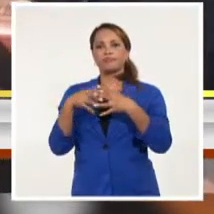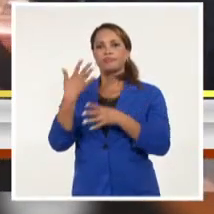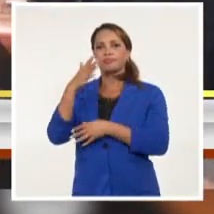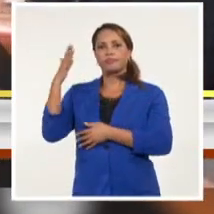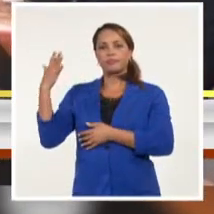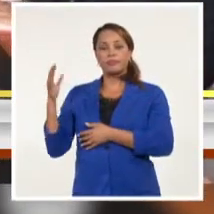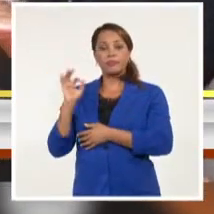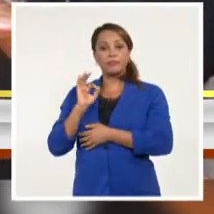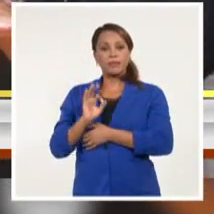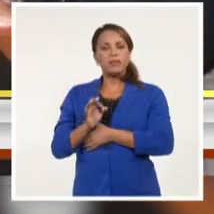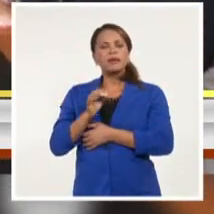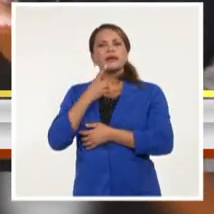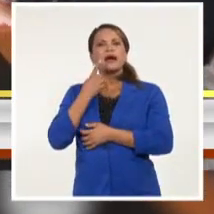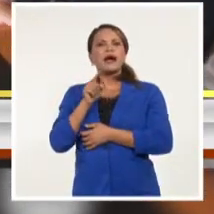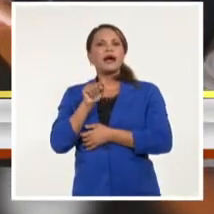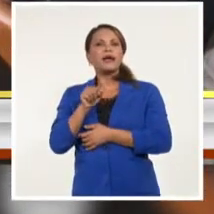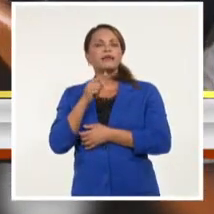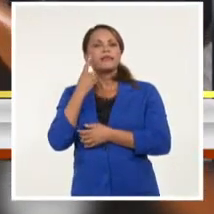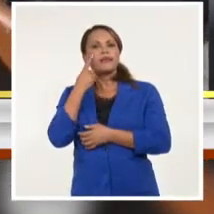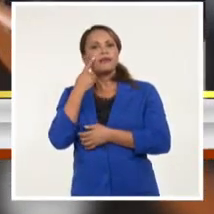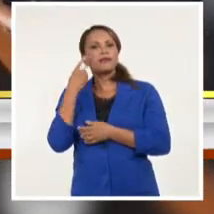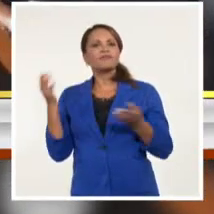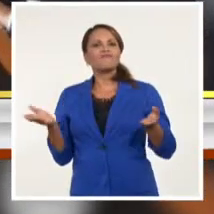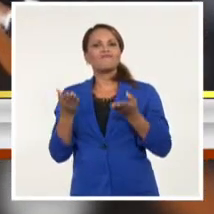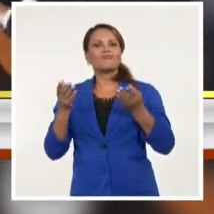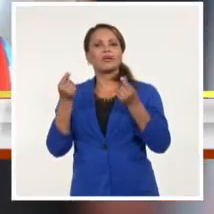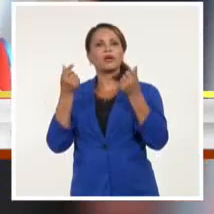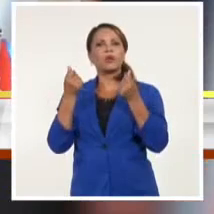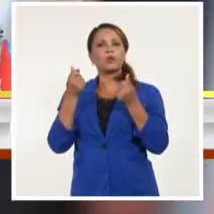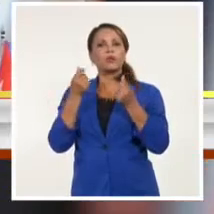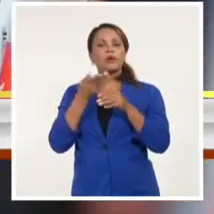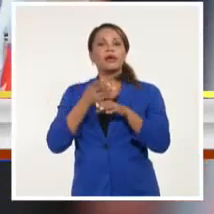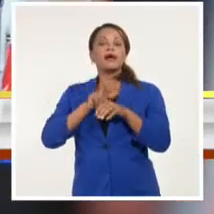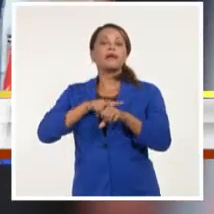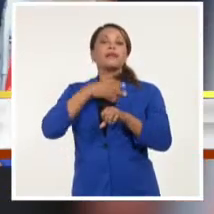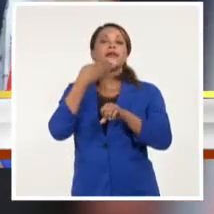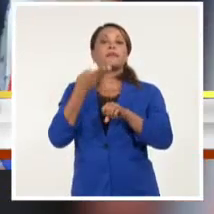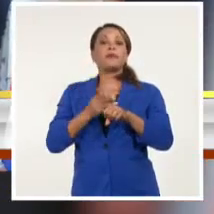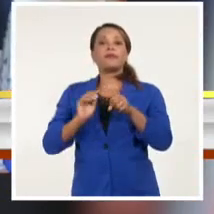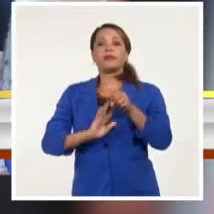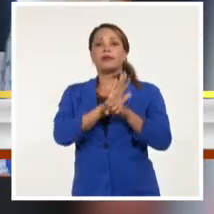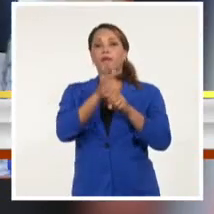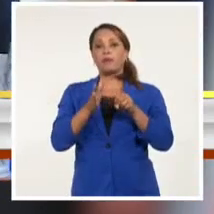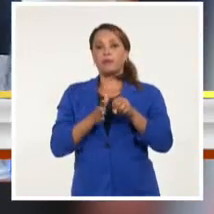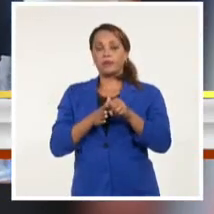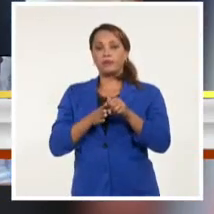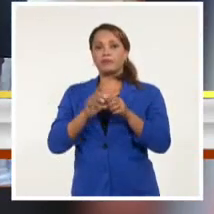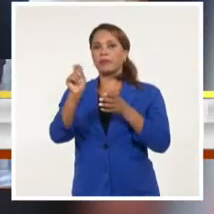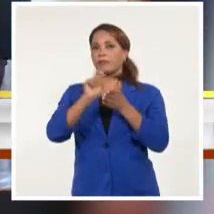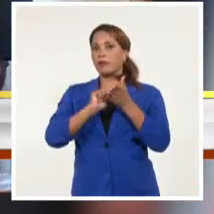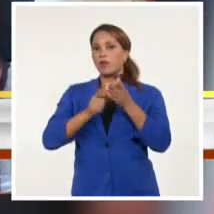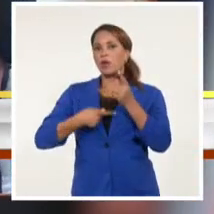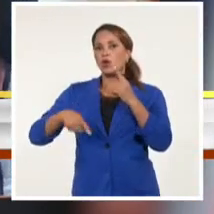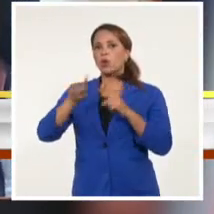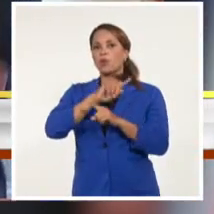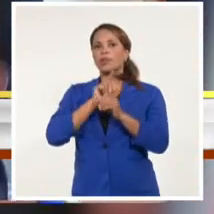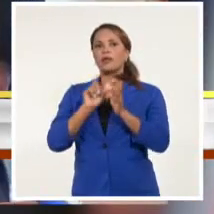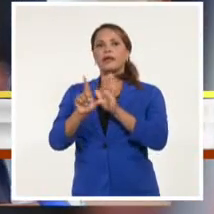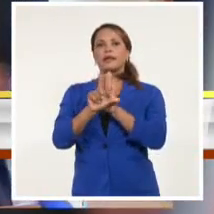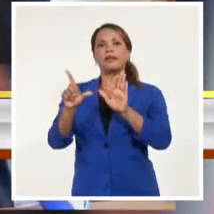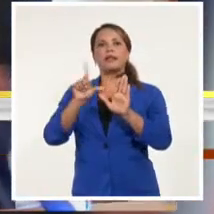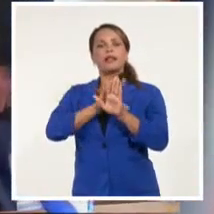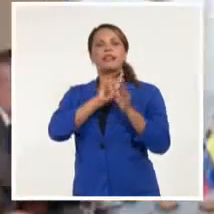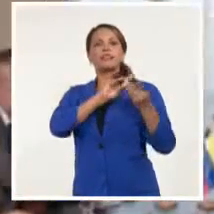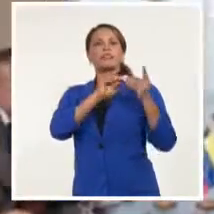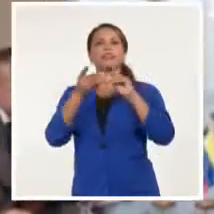CELAC se encuentran la recuperación económica post-pandemia, la agenda contra la corrupción y los diálogos